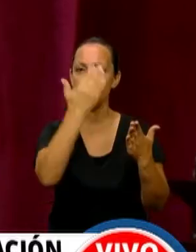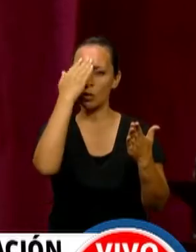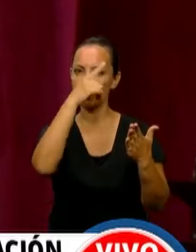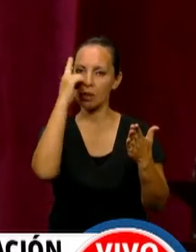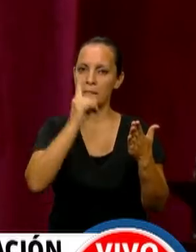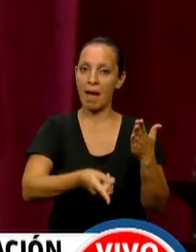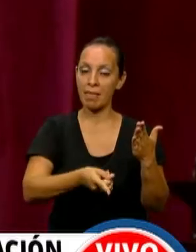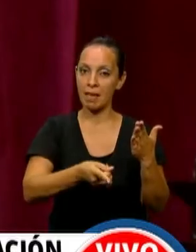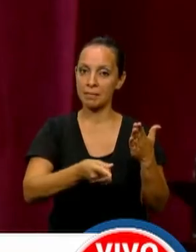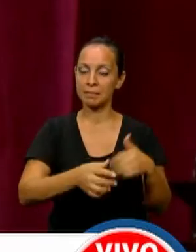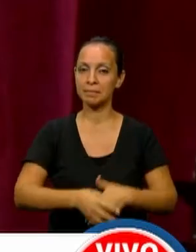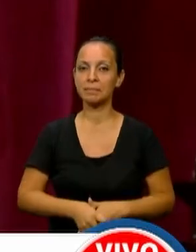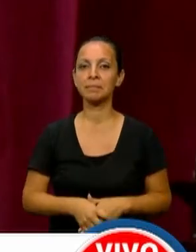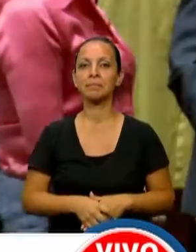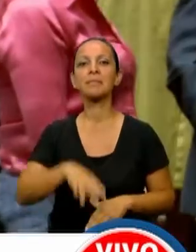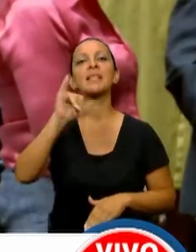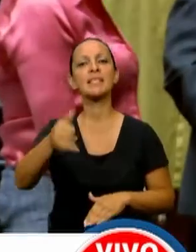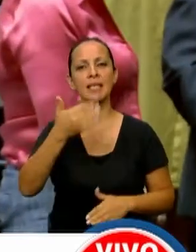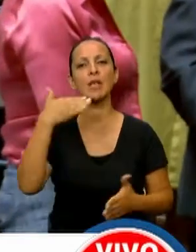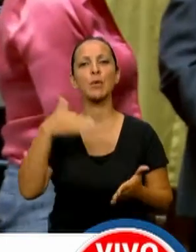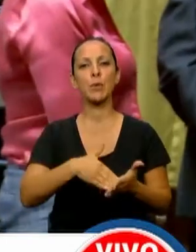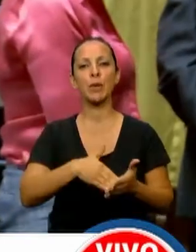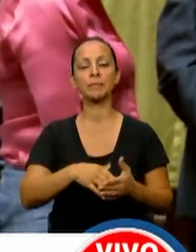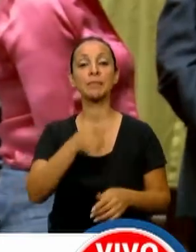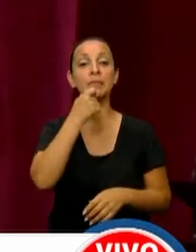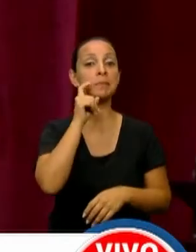la Constitución Nacional. Sí,